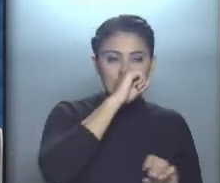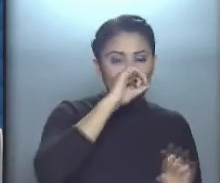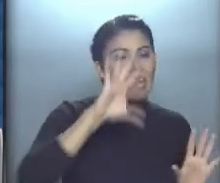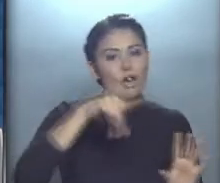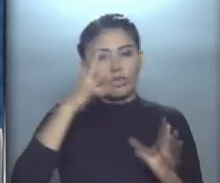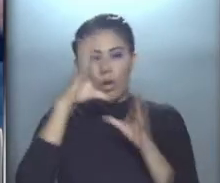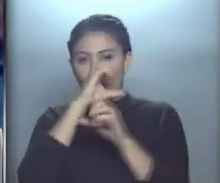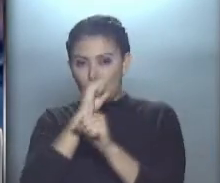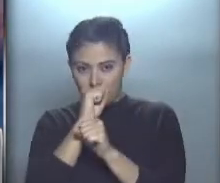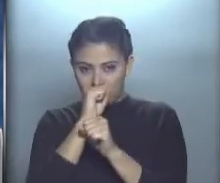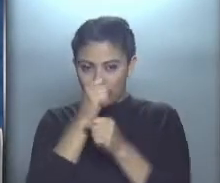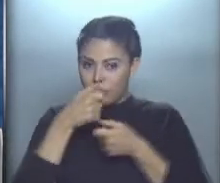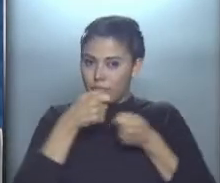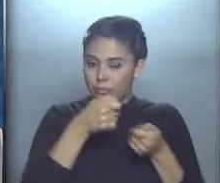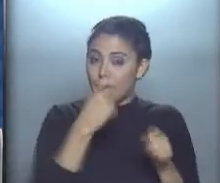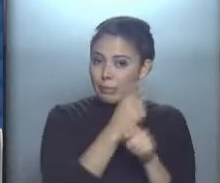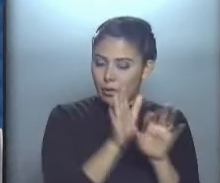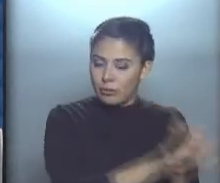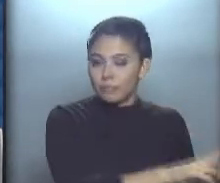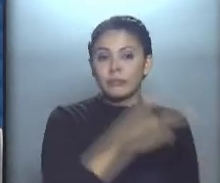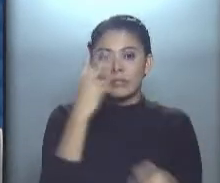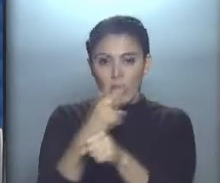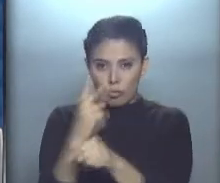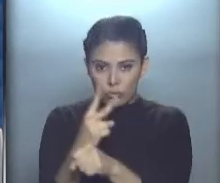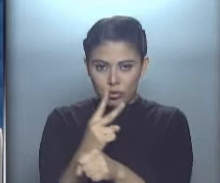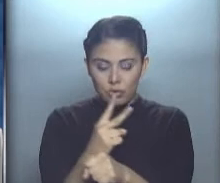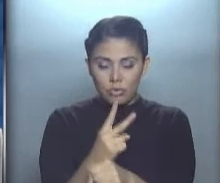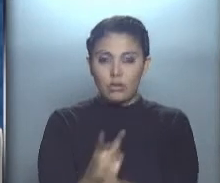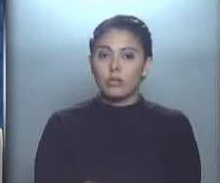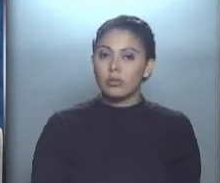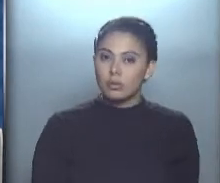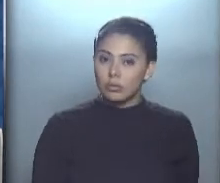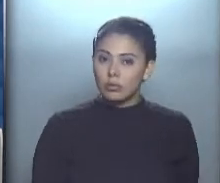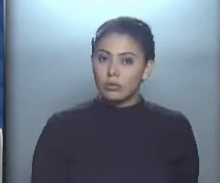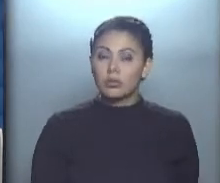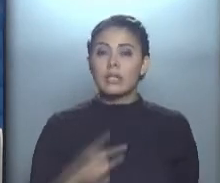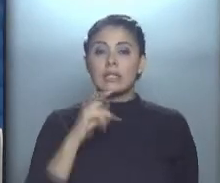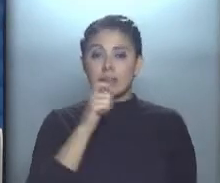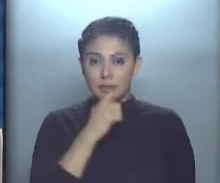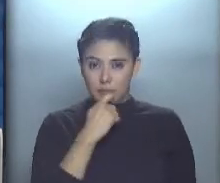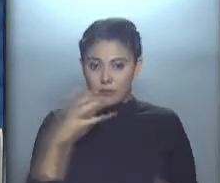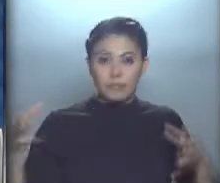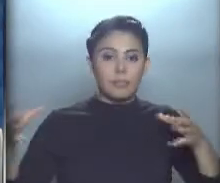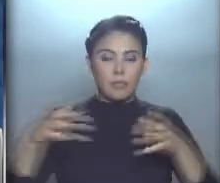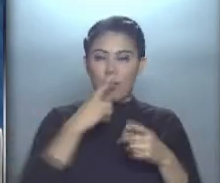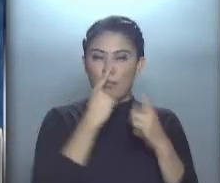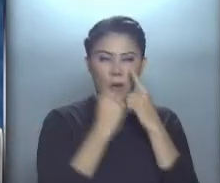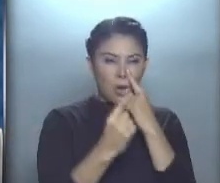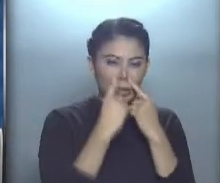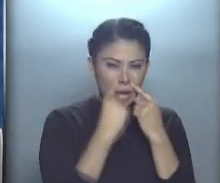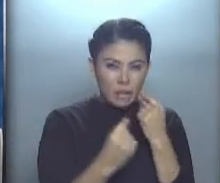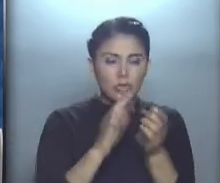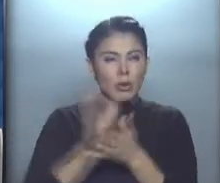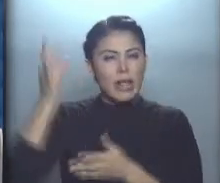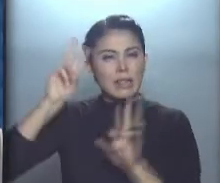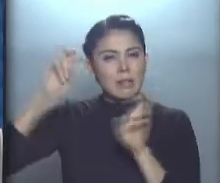oficialidad. Primera cuestión. Segunda cuestión, la conjunción de la protesta estrictamente